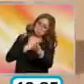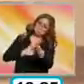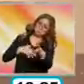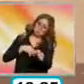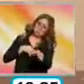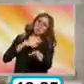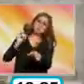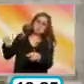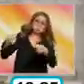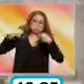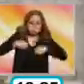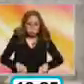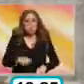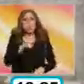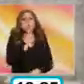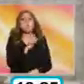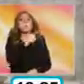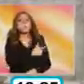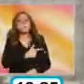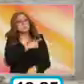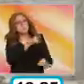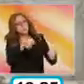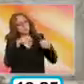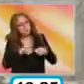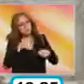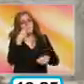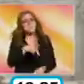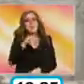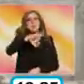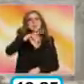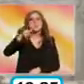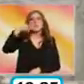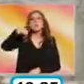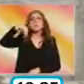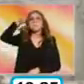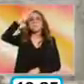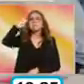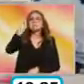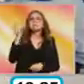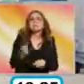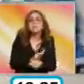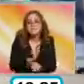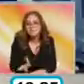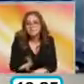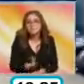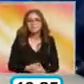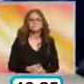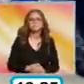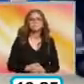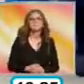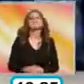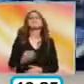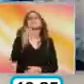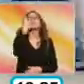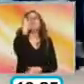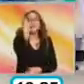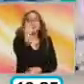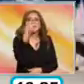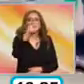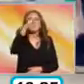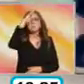porque está a la moda, porque es primavera, por lo que sea, pero nunca te pones a pensar detrás de él. Es que justamente allá va la reflexión, ¿no? Cada quien tiene derecho